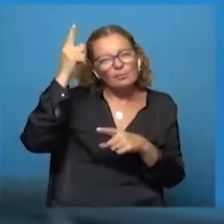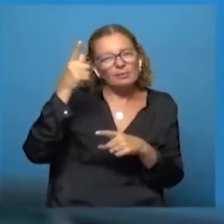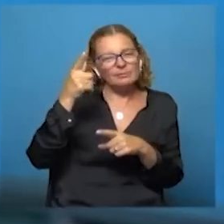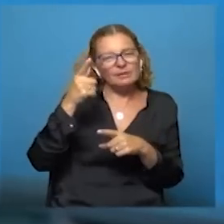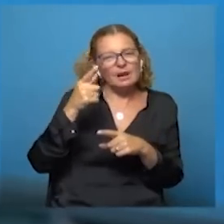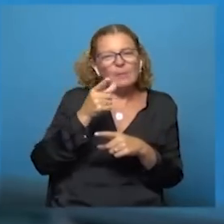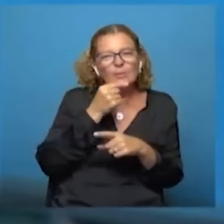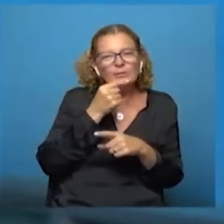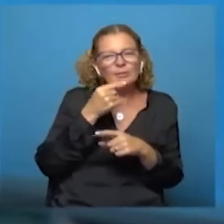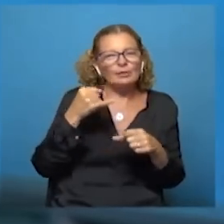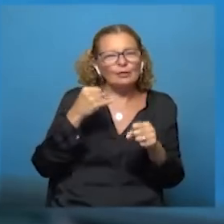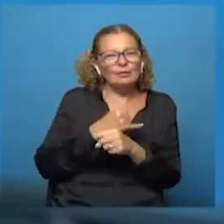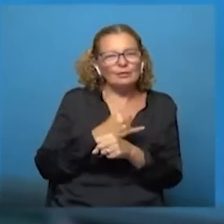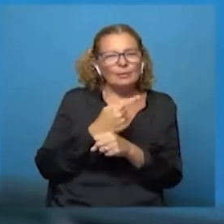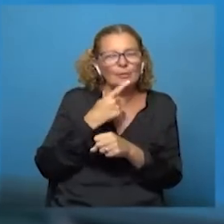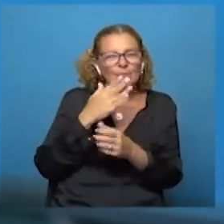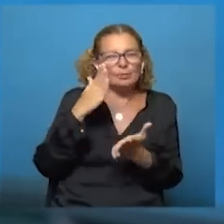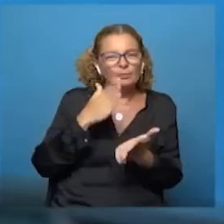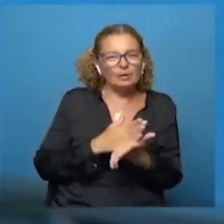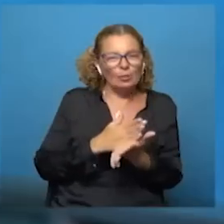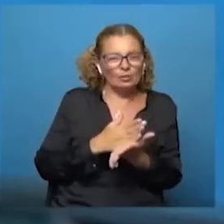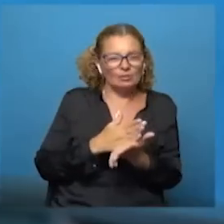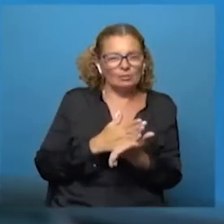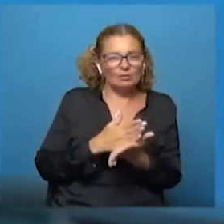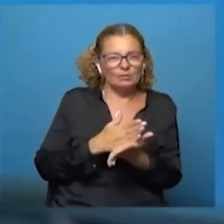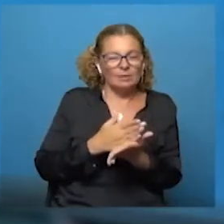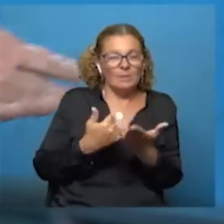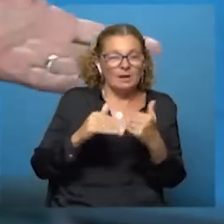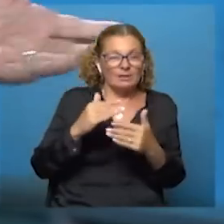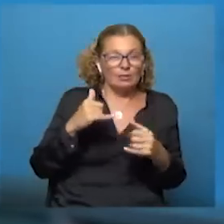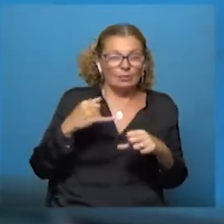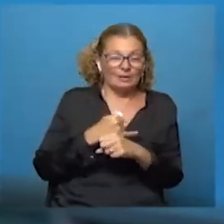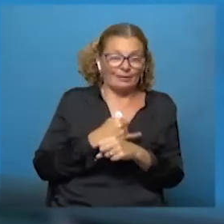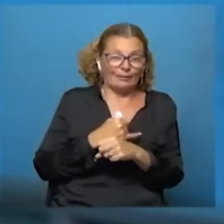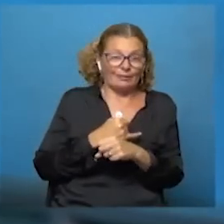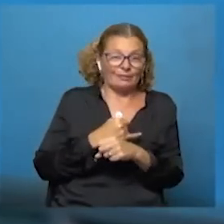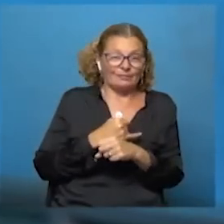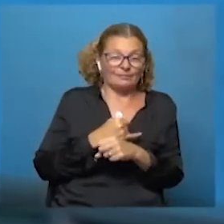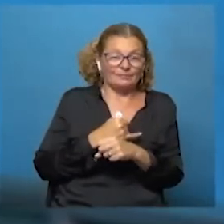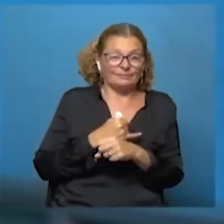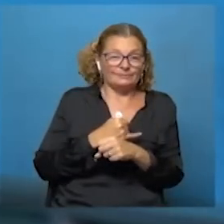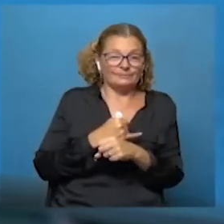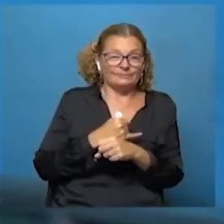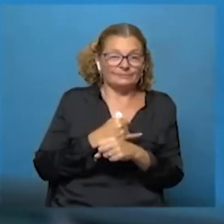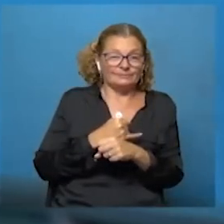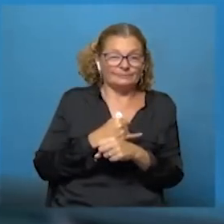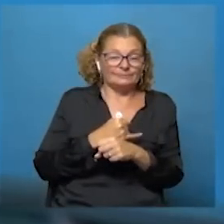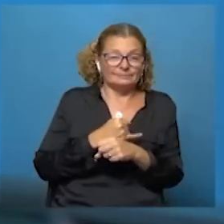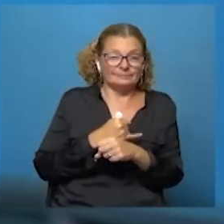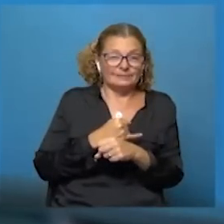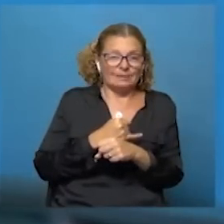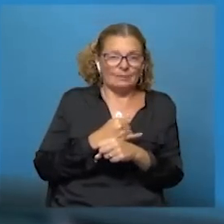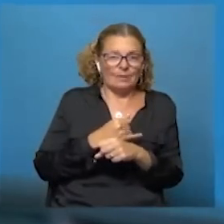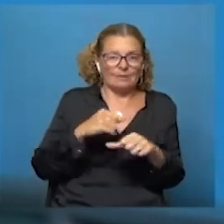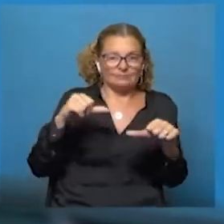para no cometer errores como este último que que más que un error digo es una una